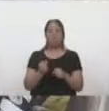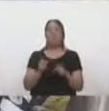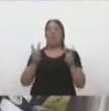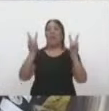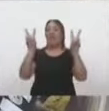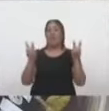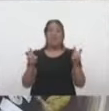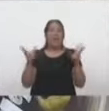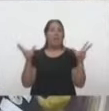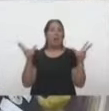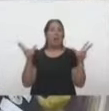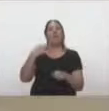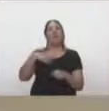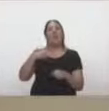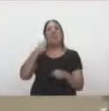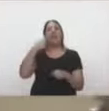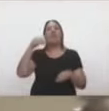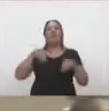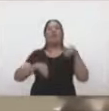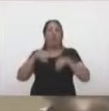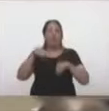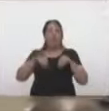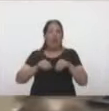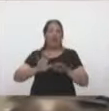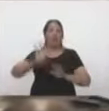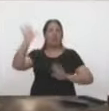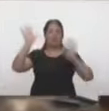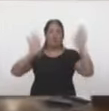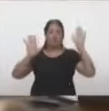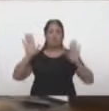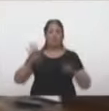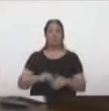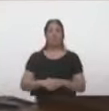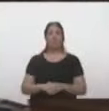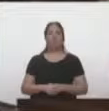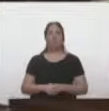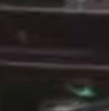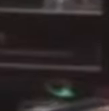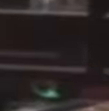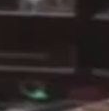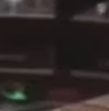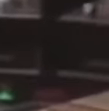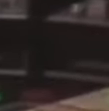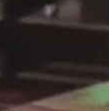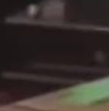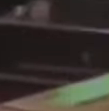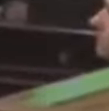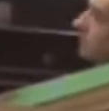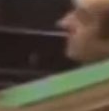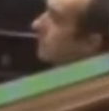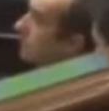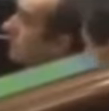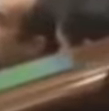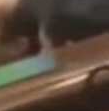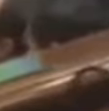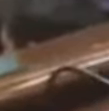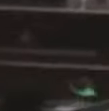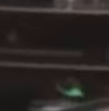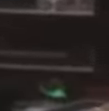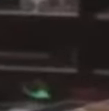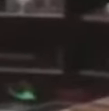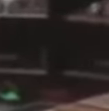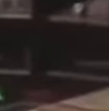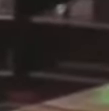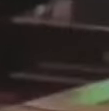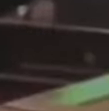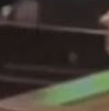que había designado a gran parte de su familia. ¿Se acuerdan? Sí. Que automáticamente el presidente y la vicepresidenta la llamaron y le dijeron, mira, amiga, las